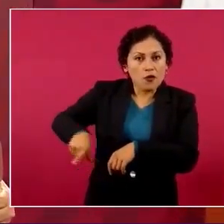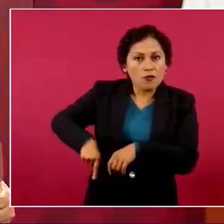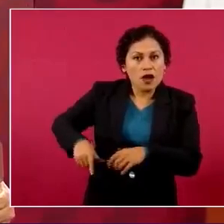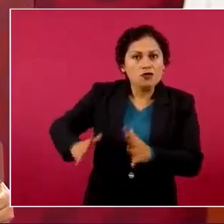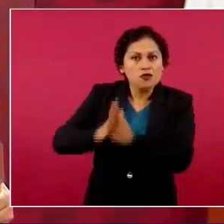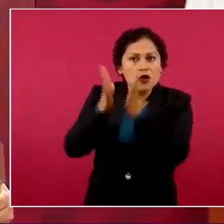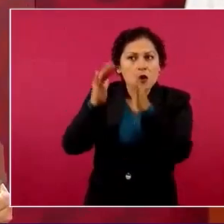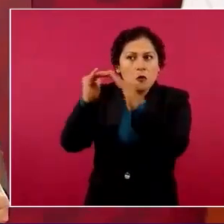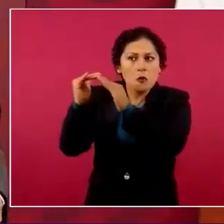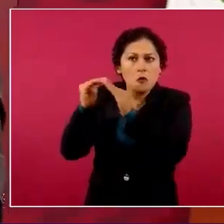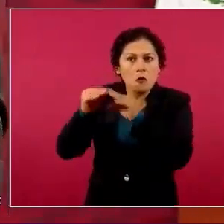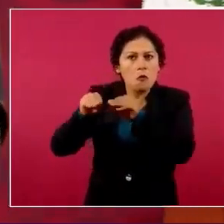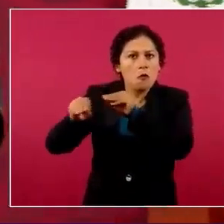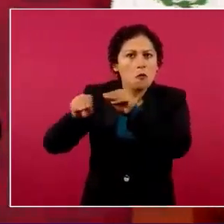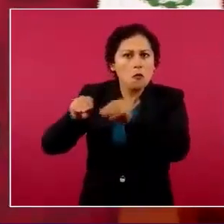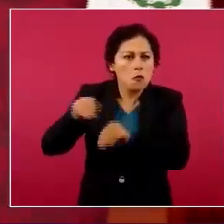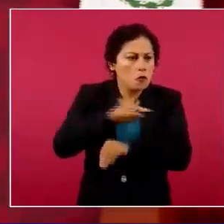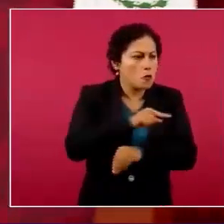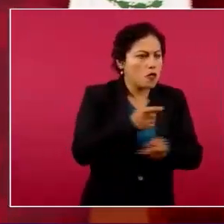hombre bueno,